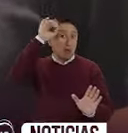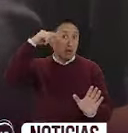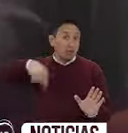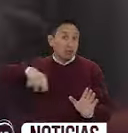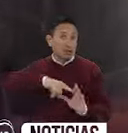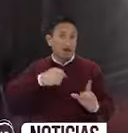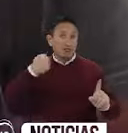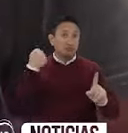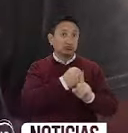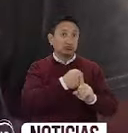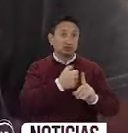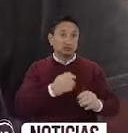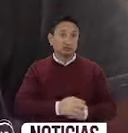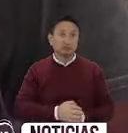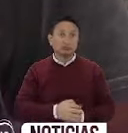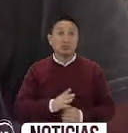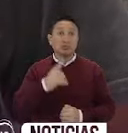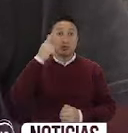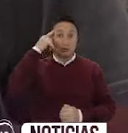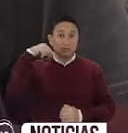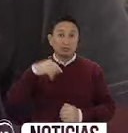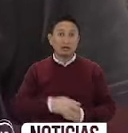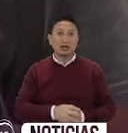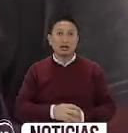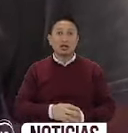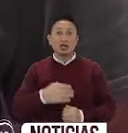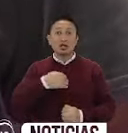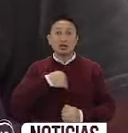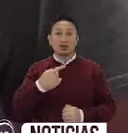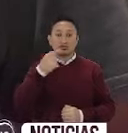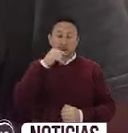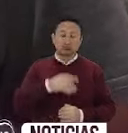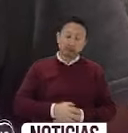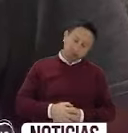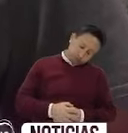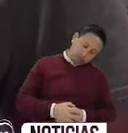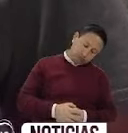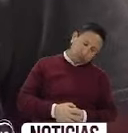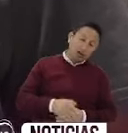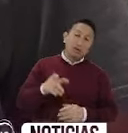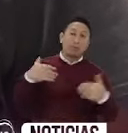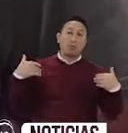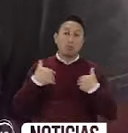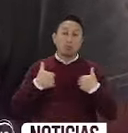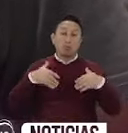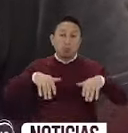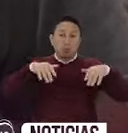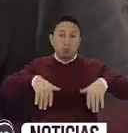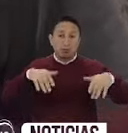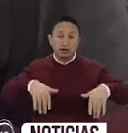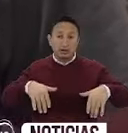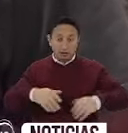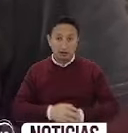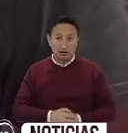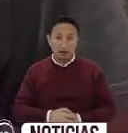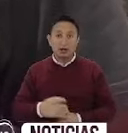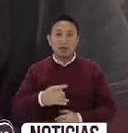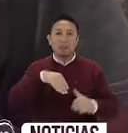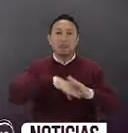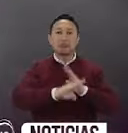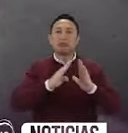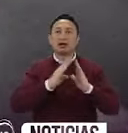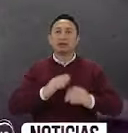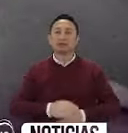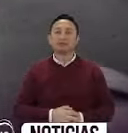pared. Asumimos que botaron algún tipo de droga para que nosotros nos durmamos, al igual que todos los perros de la cuadra, y para que los ladrones puedan ingresar a la